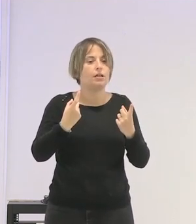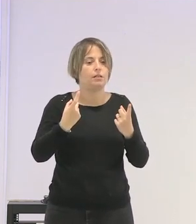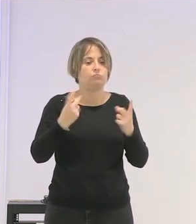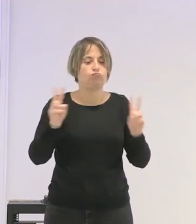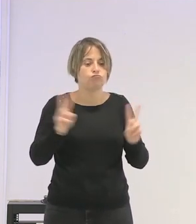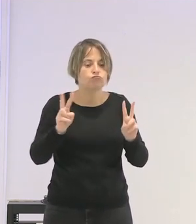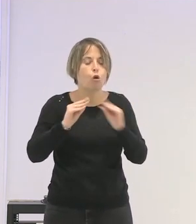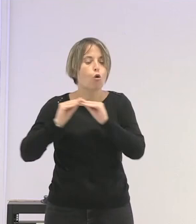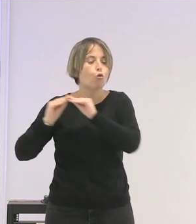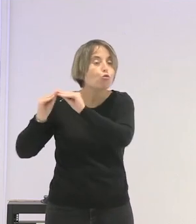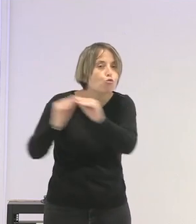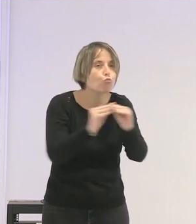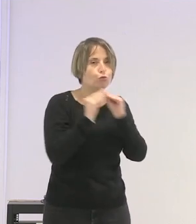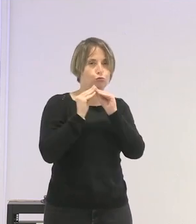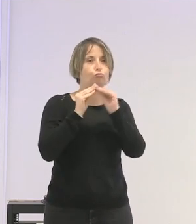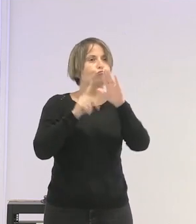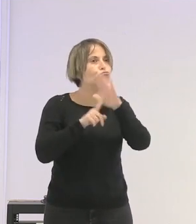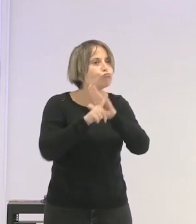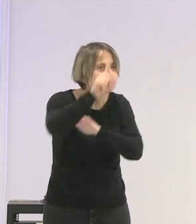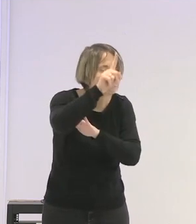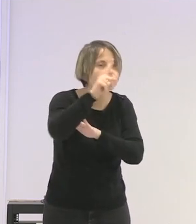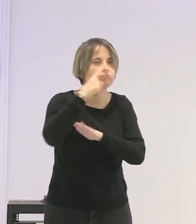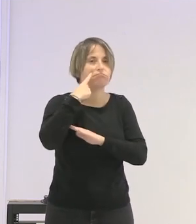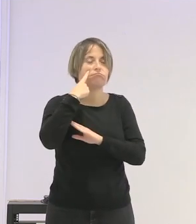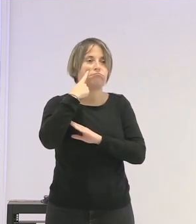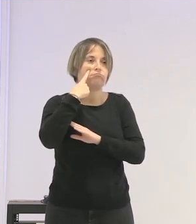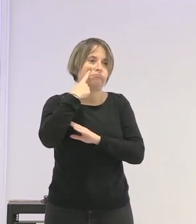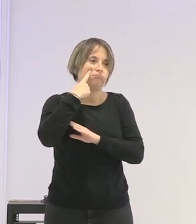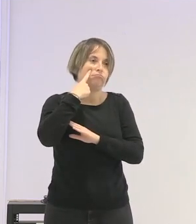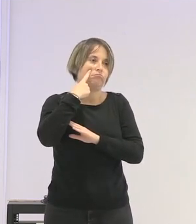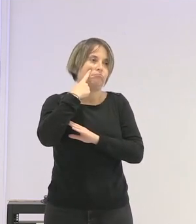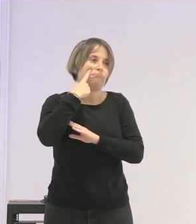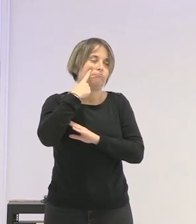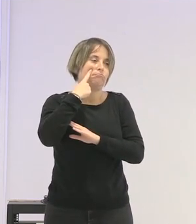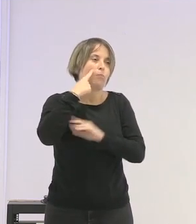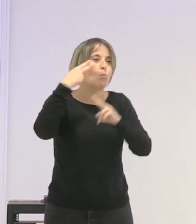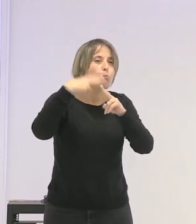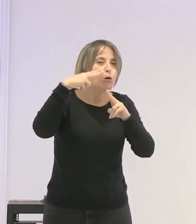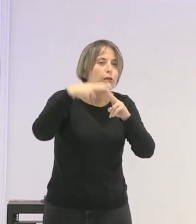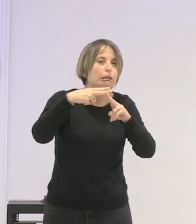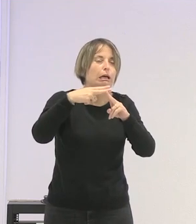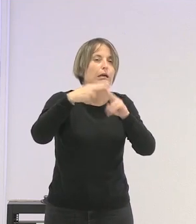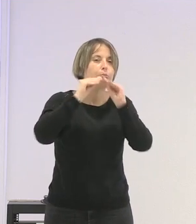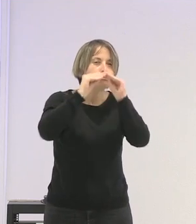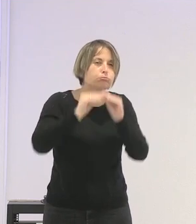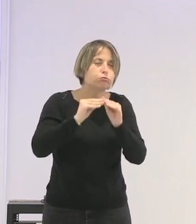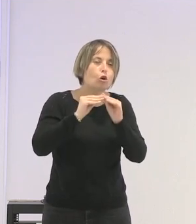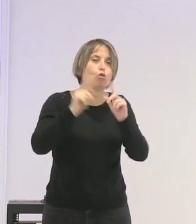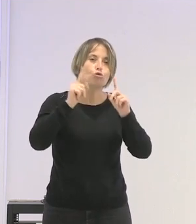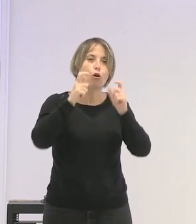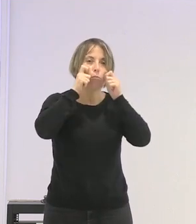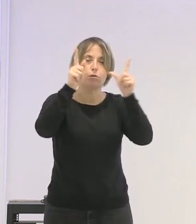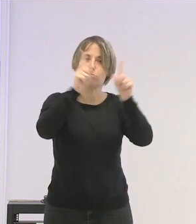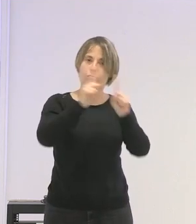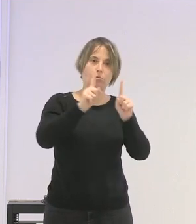tenemos en común, intentar avanzar e intentar hacer un tipo de política que nos permita no solo reaccionar.